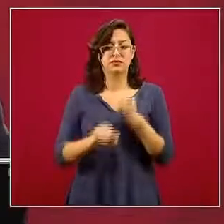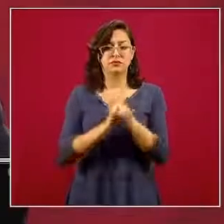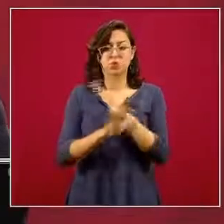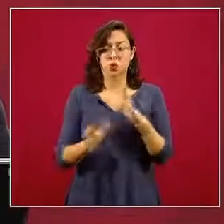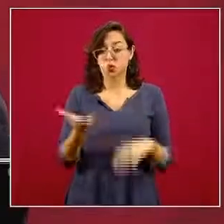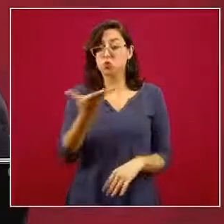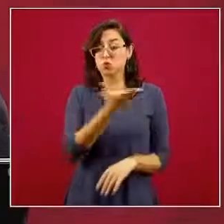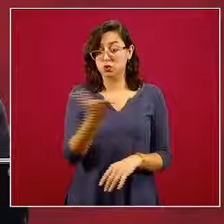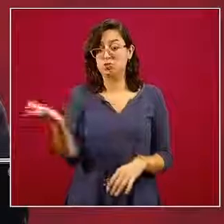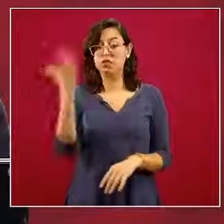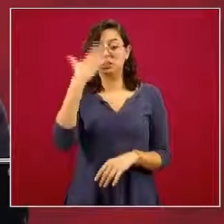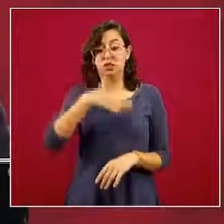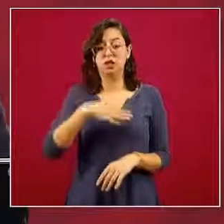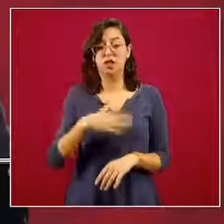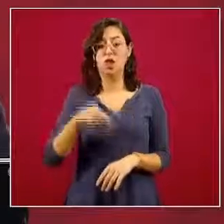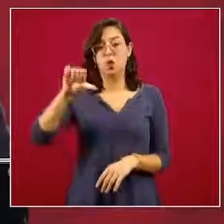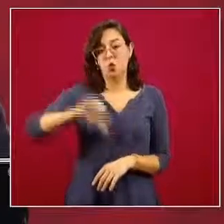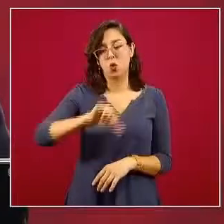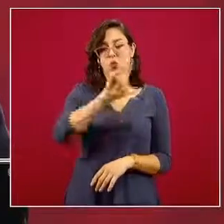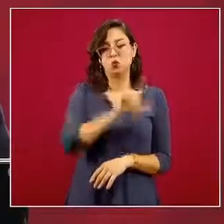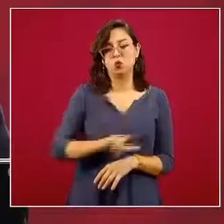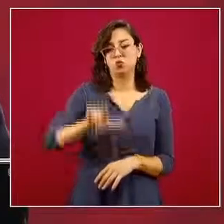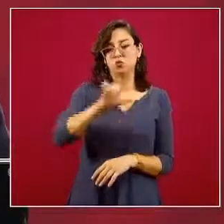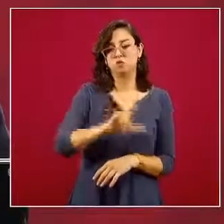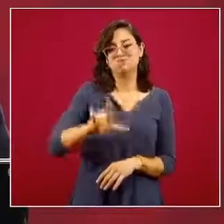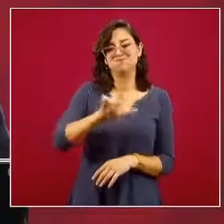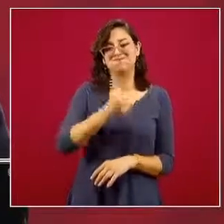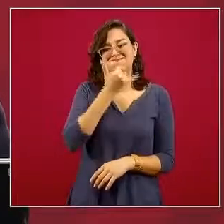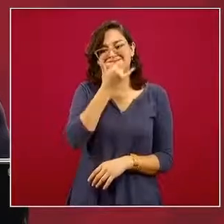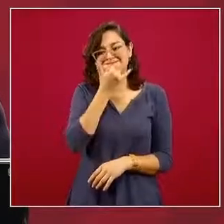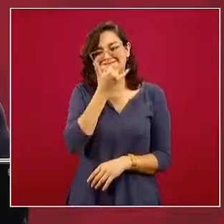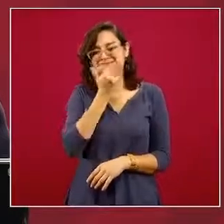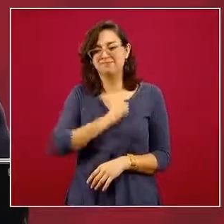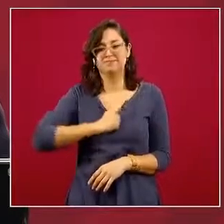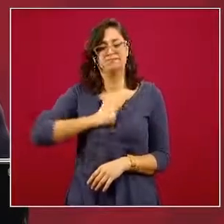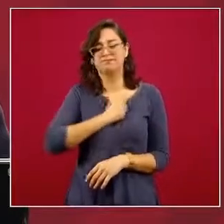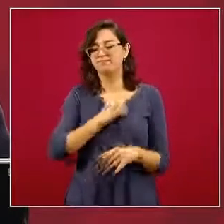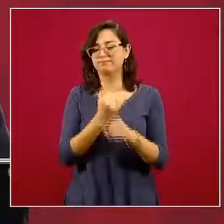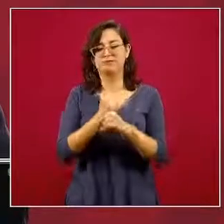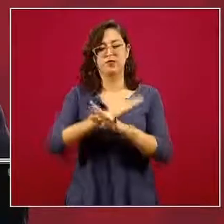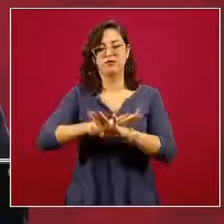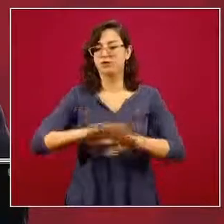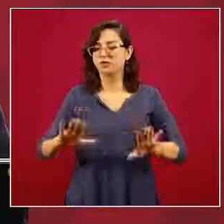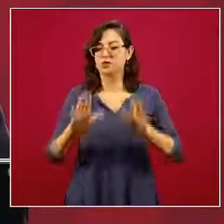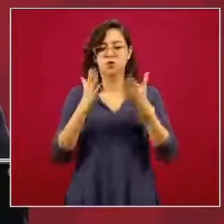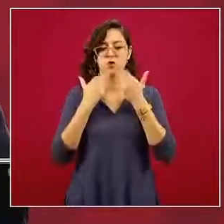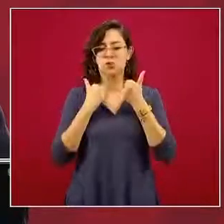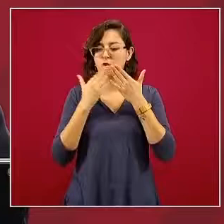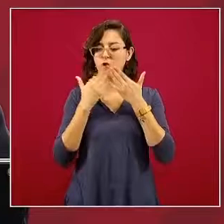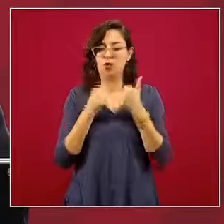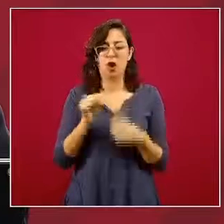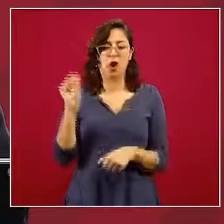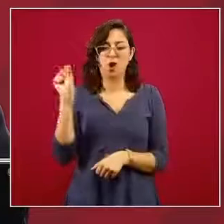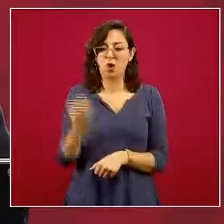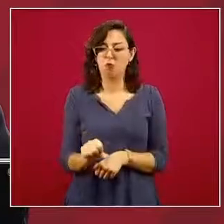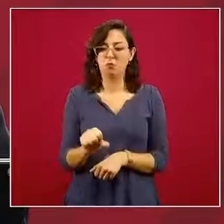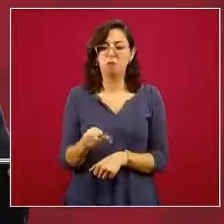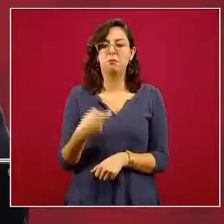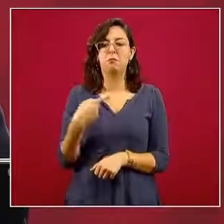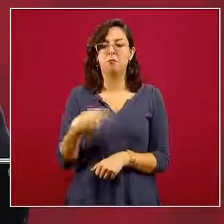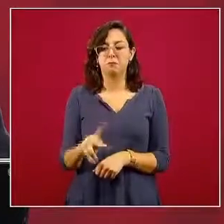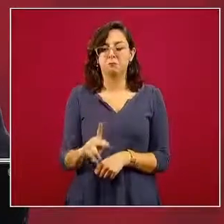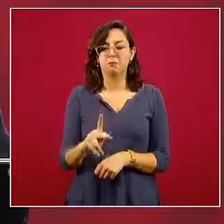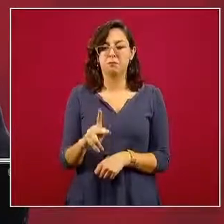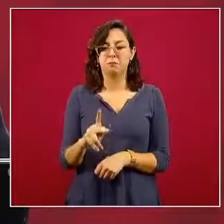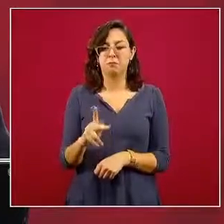Ustedes lo saben, el informe. Hoy es lunes, hoy lamento no traerles información a este grupo empresarial,